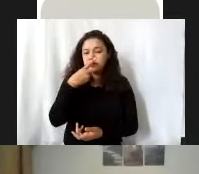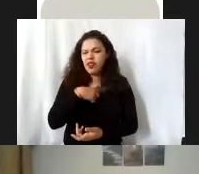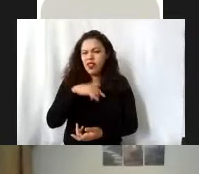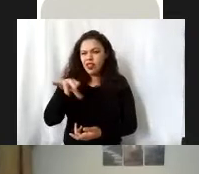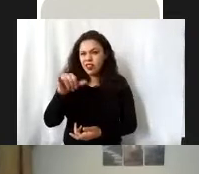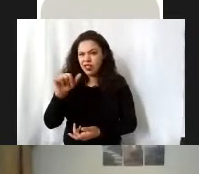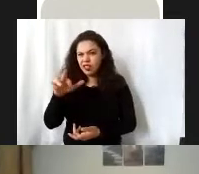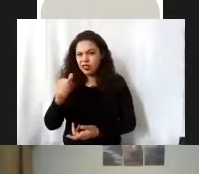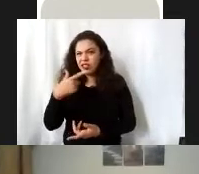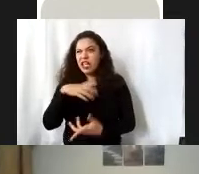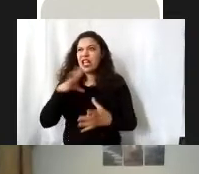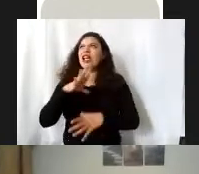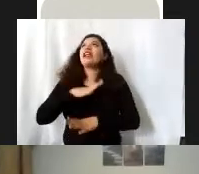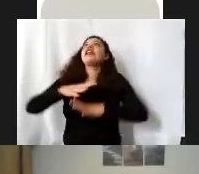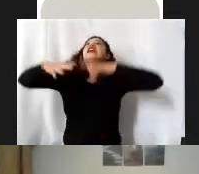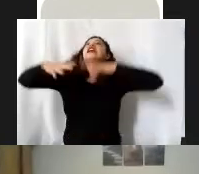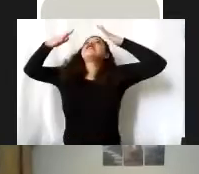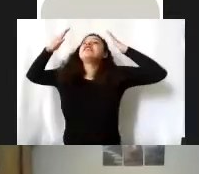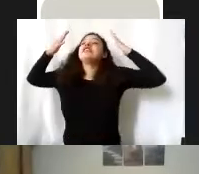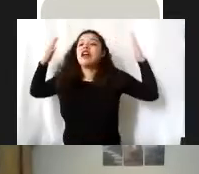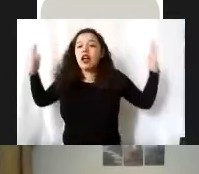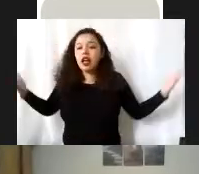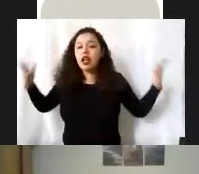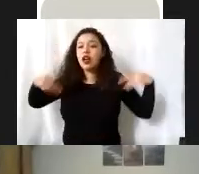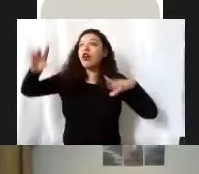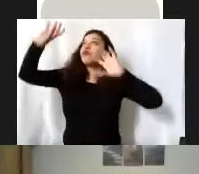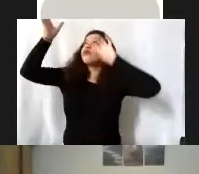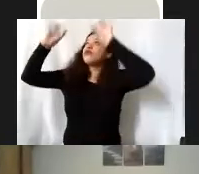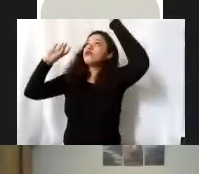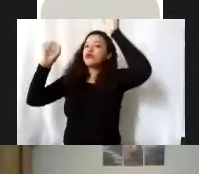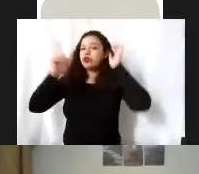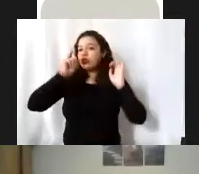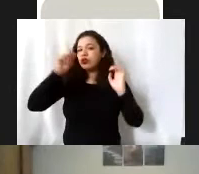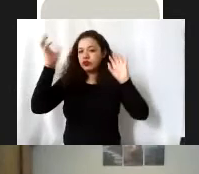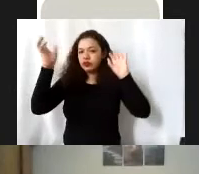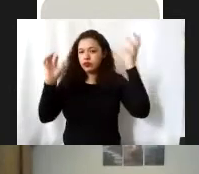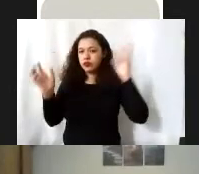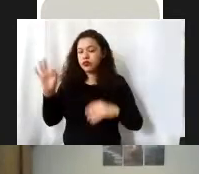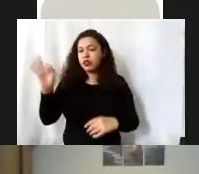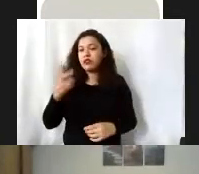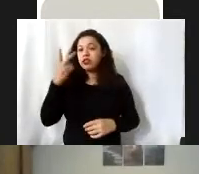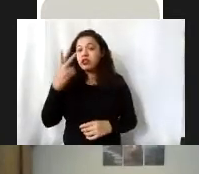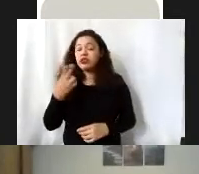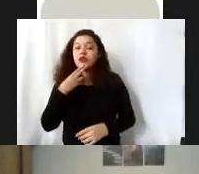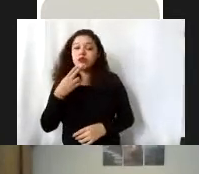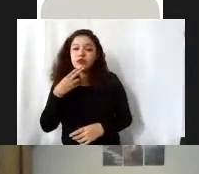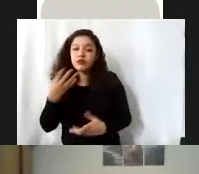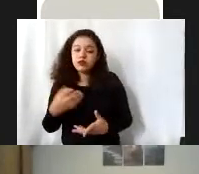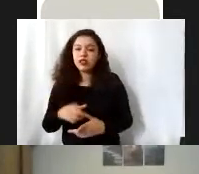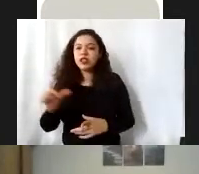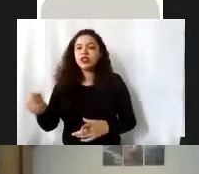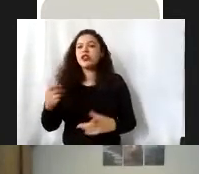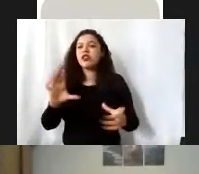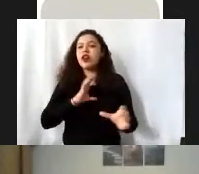el que tengan o no una casa muy grande o con muchos focos, porque a lo mejor solo tienen 2. Entonces ya me voy hacia otras cuestiones